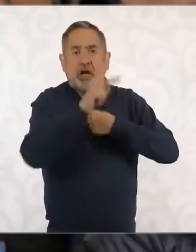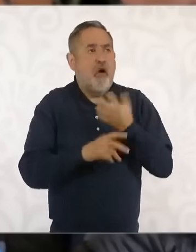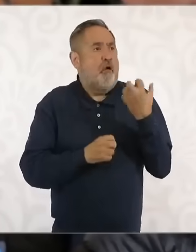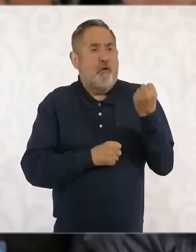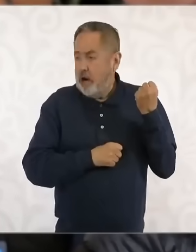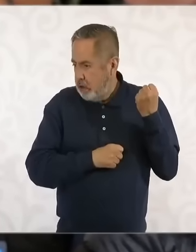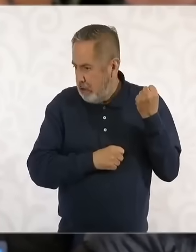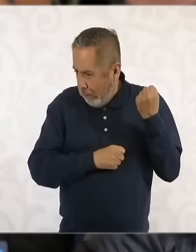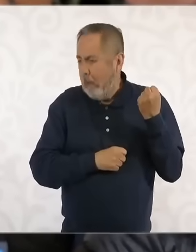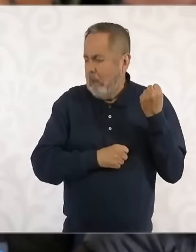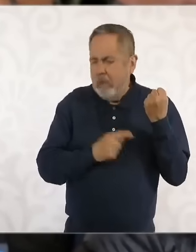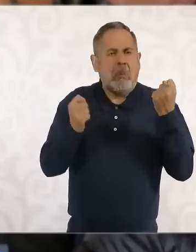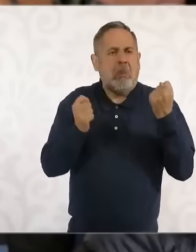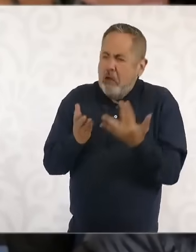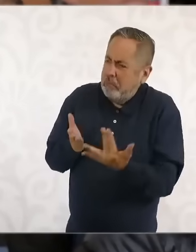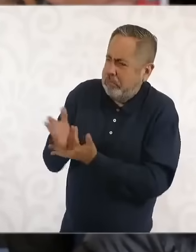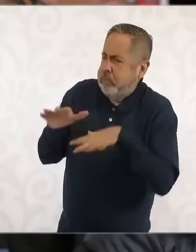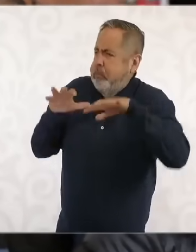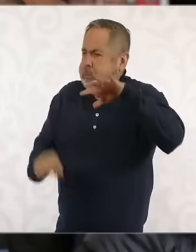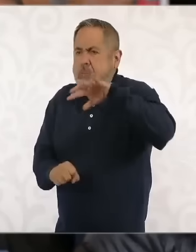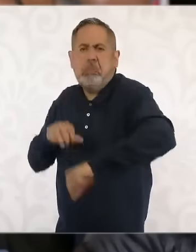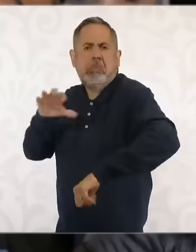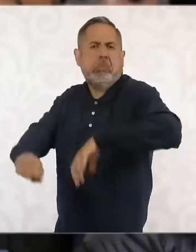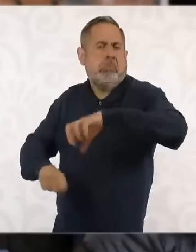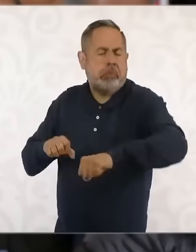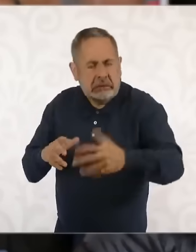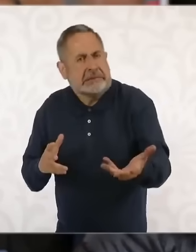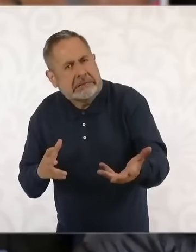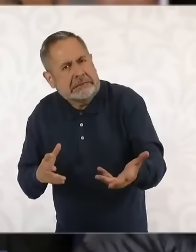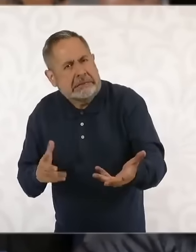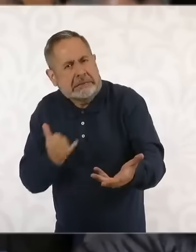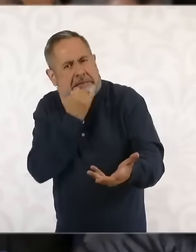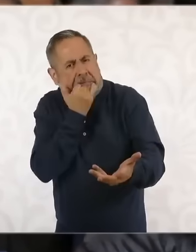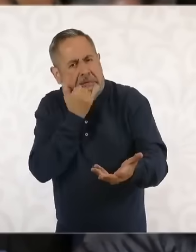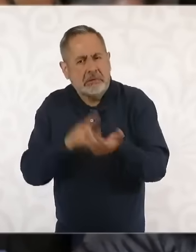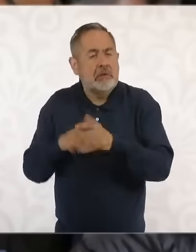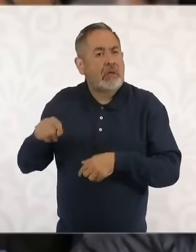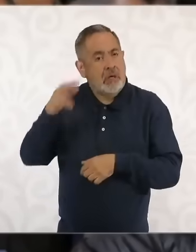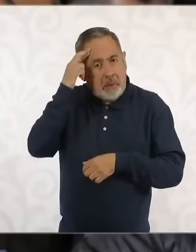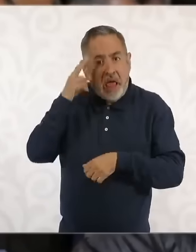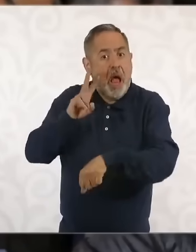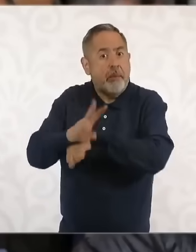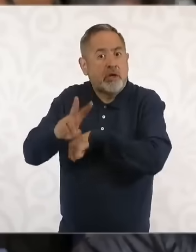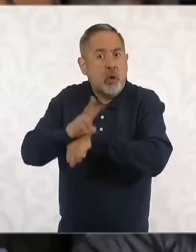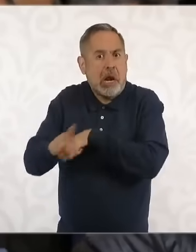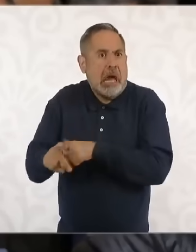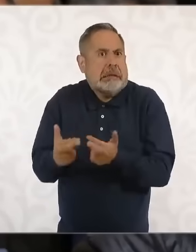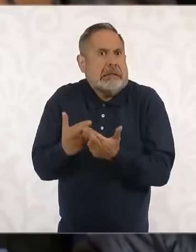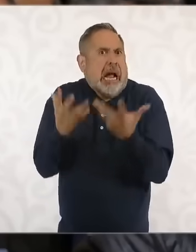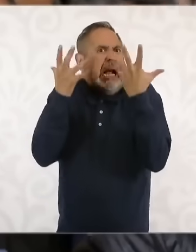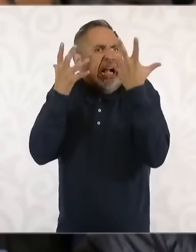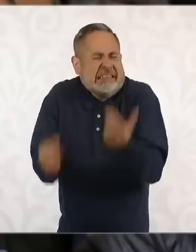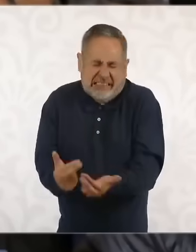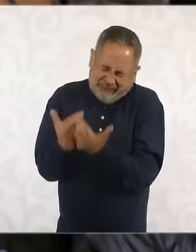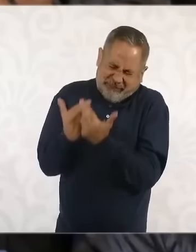a ir por ellos. En ese sentido, pues recordar que Venezuela tiene las mayores reservas de petróleo y que